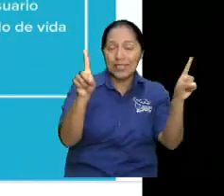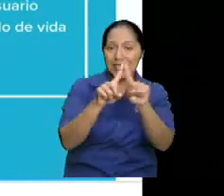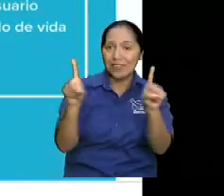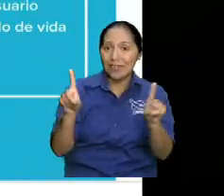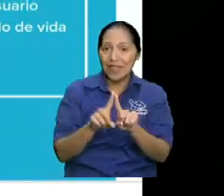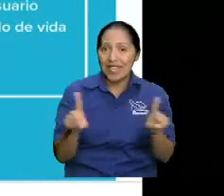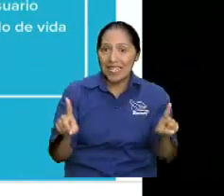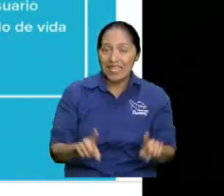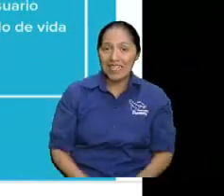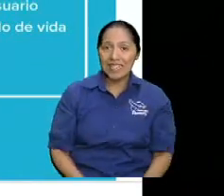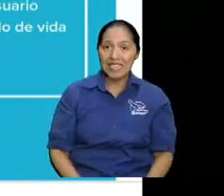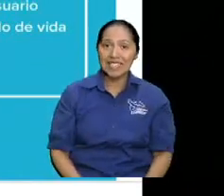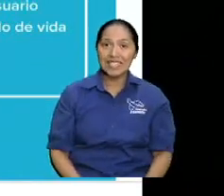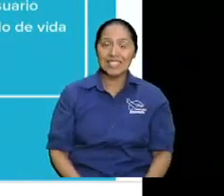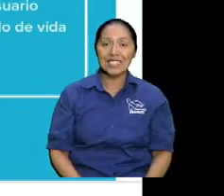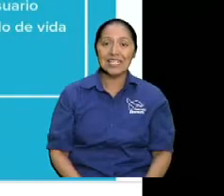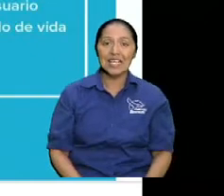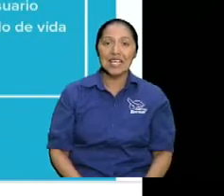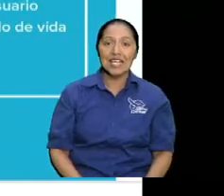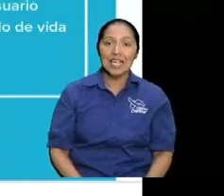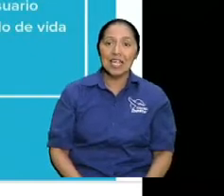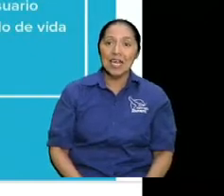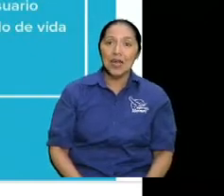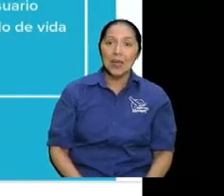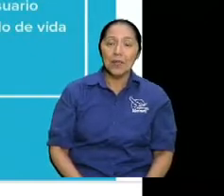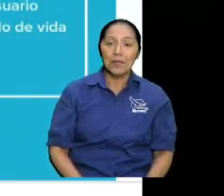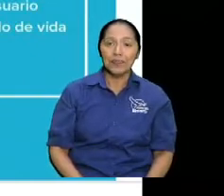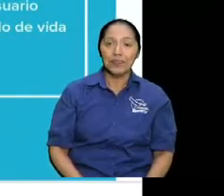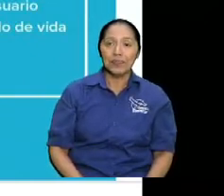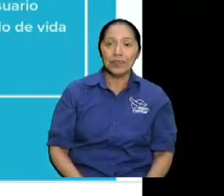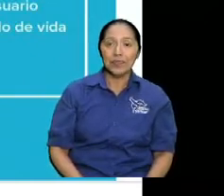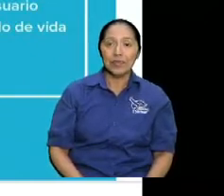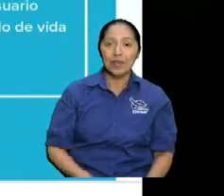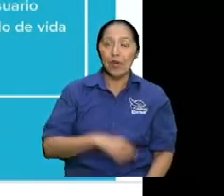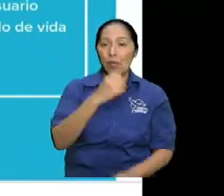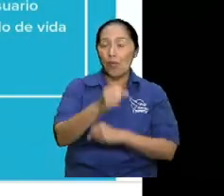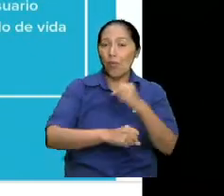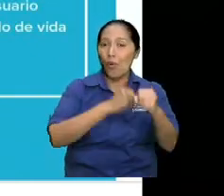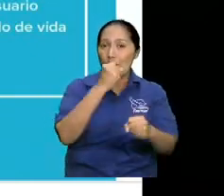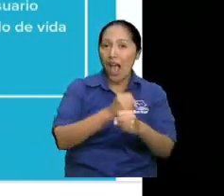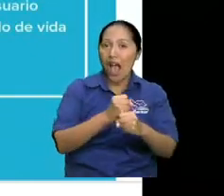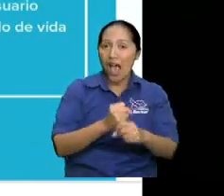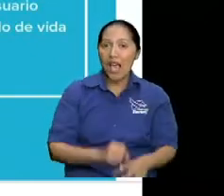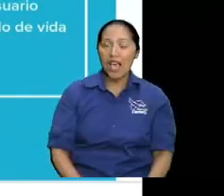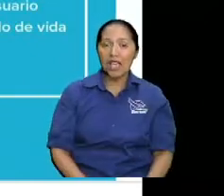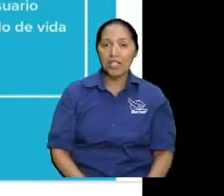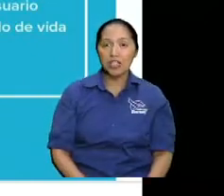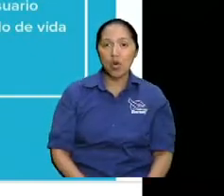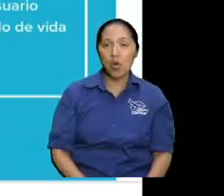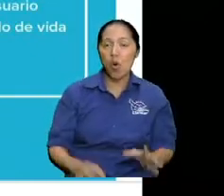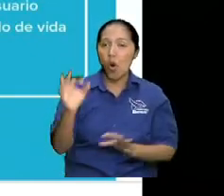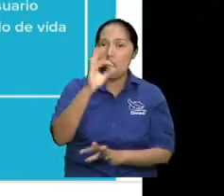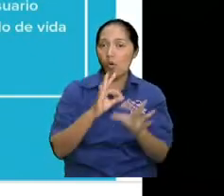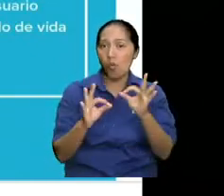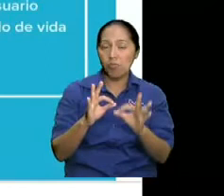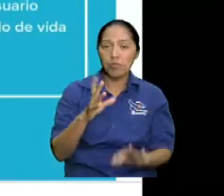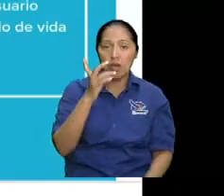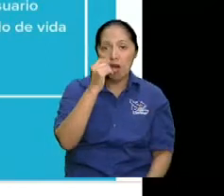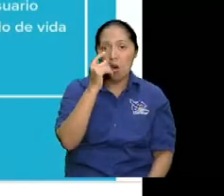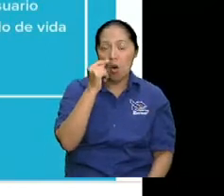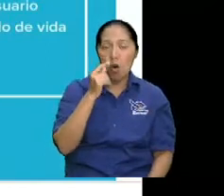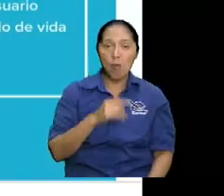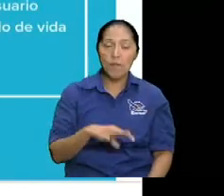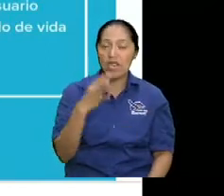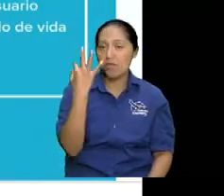población. Si es demográfico, por edad, género, ingresos, educación, estatus social, familia, etapas de la vida,